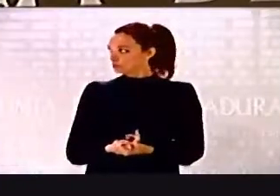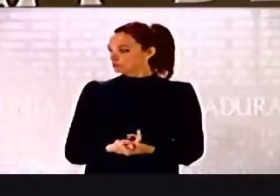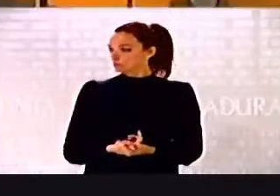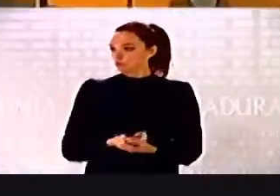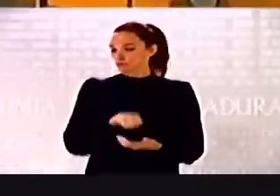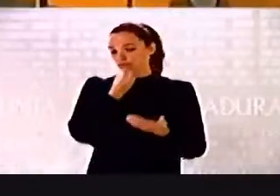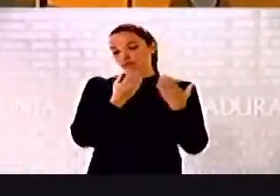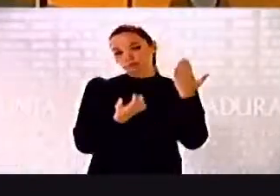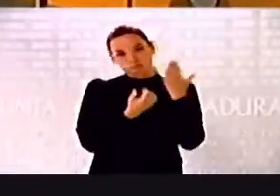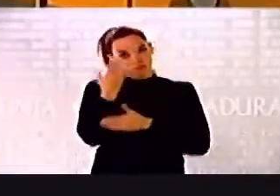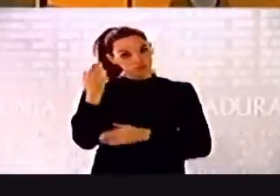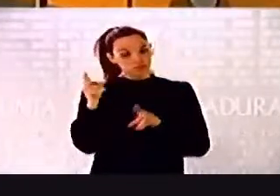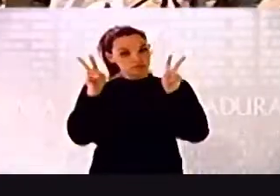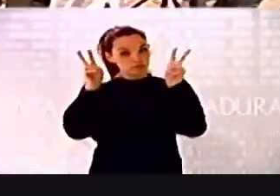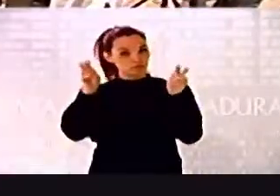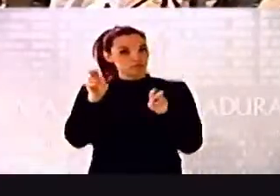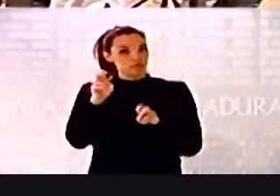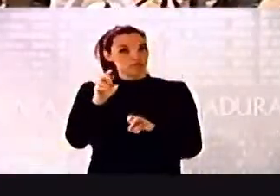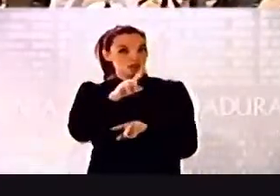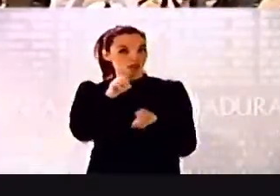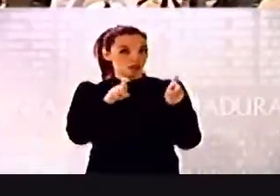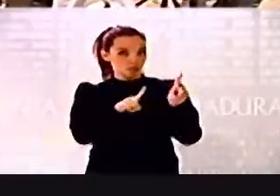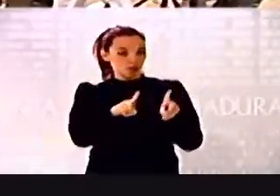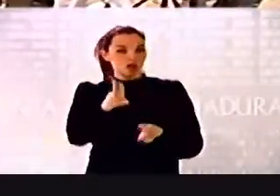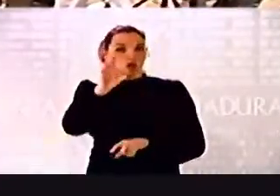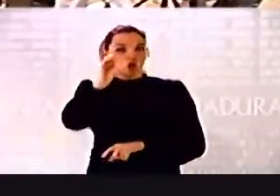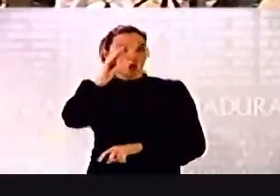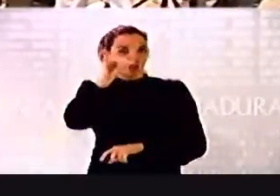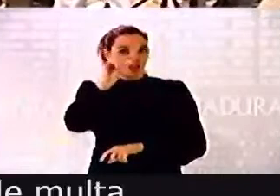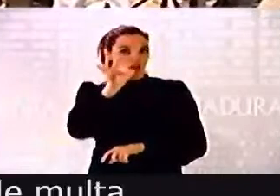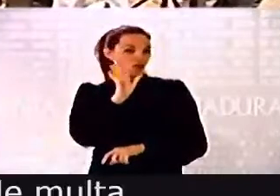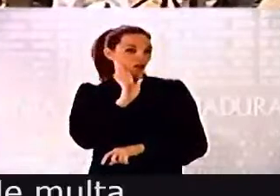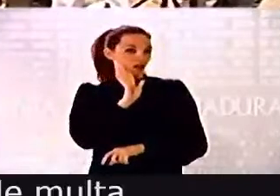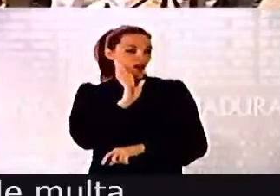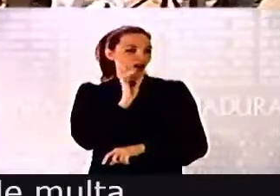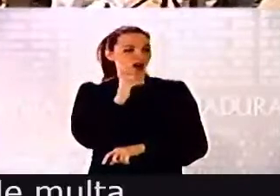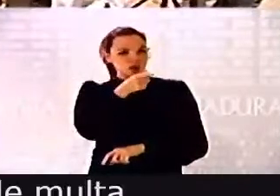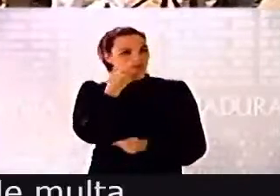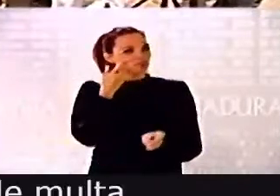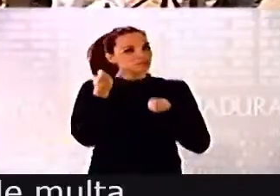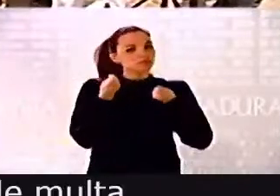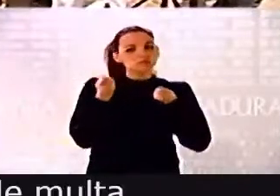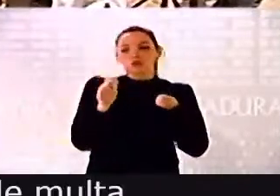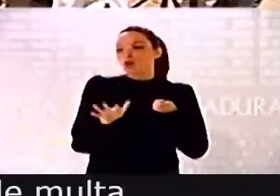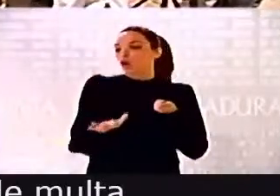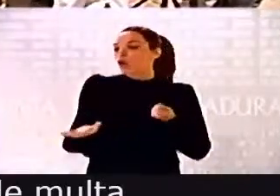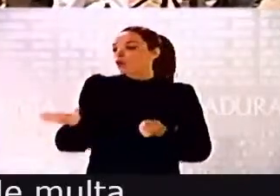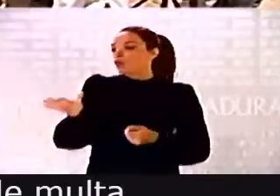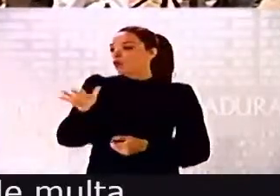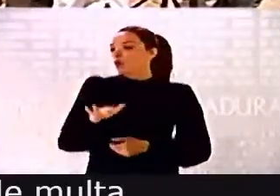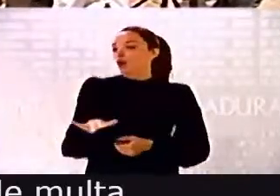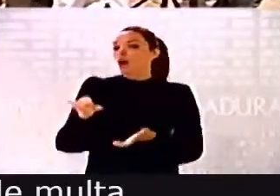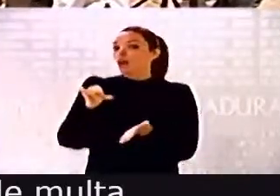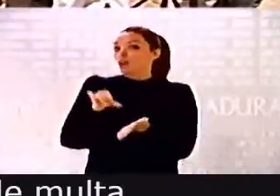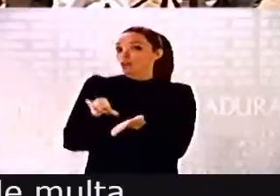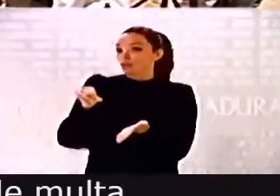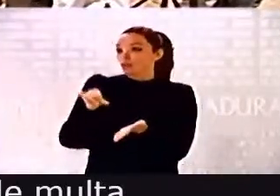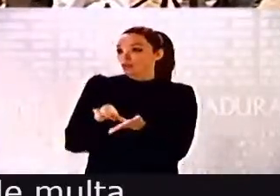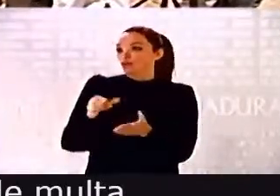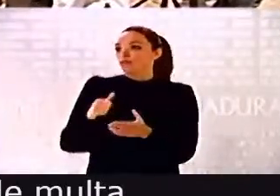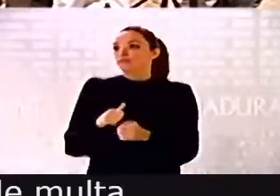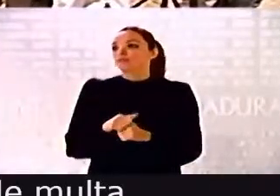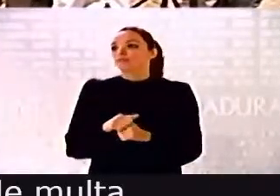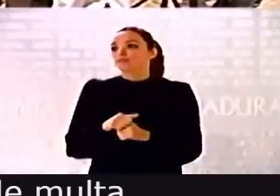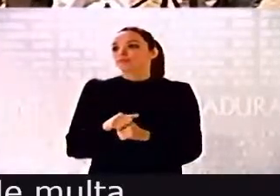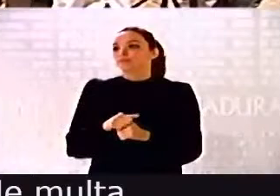Sí, buenos días. En relación a lo que ha preguntado Rocío, ¿están controlados en qué zonas de esas grandes ciudades se están dando, ha dicho falta de